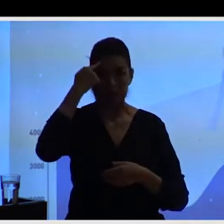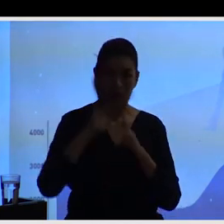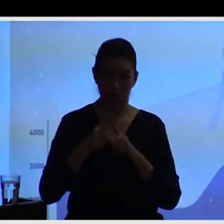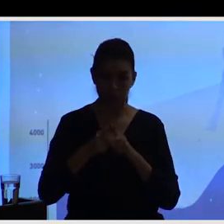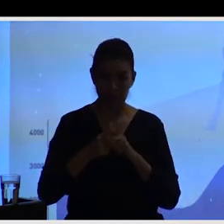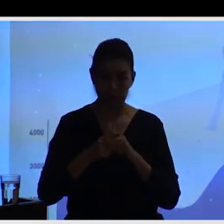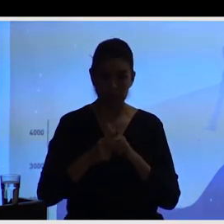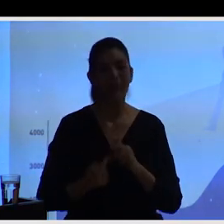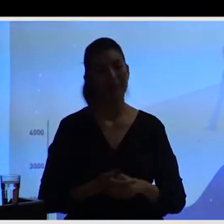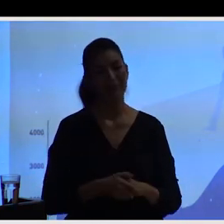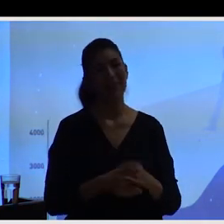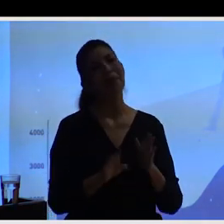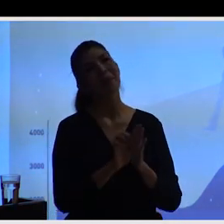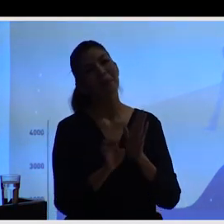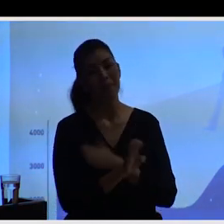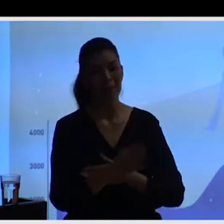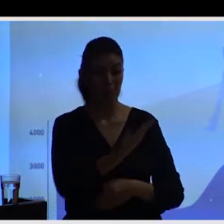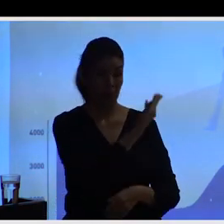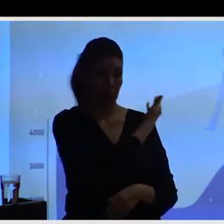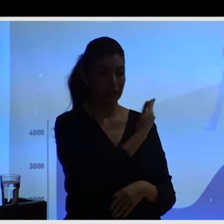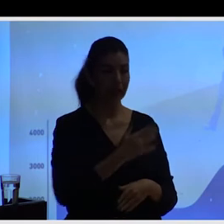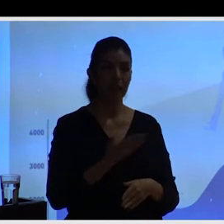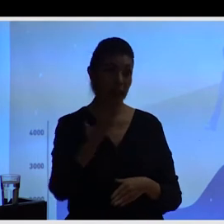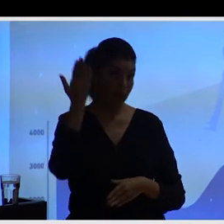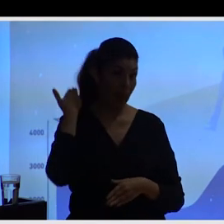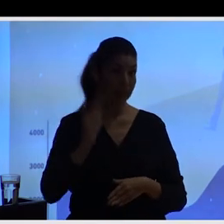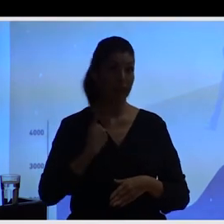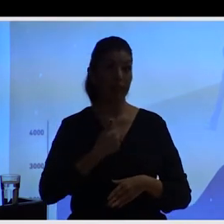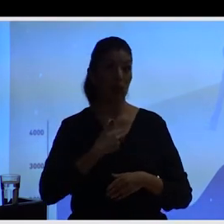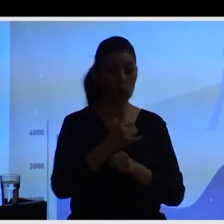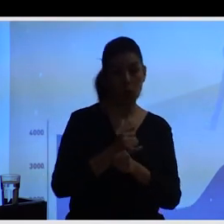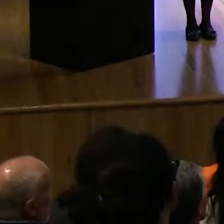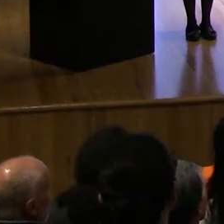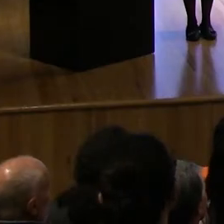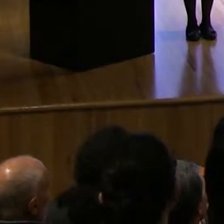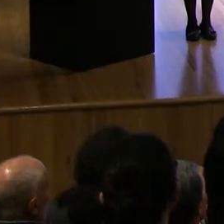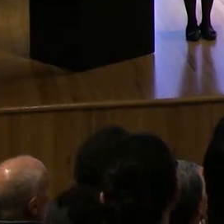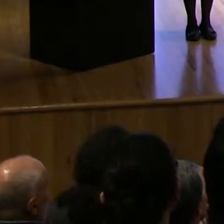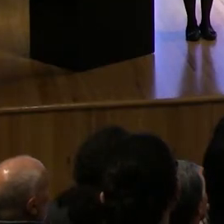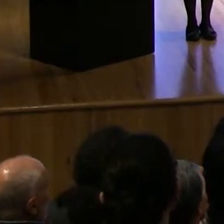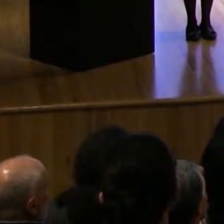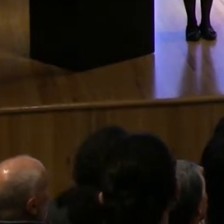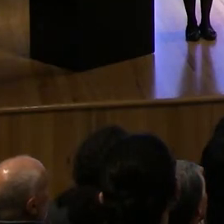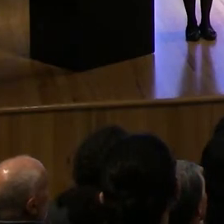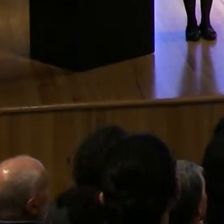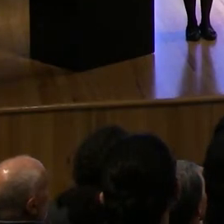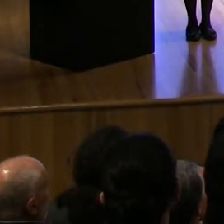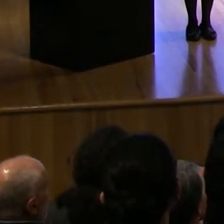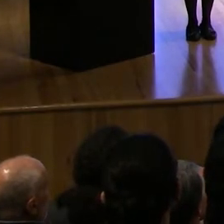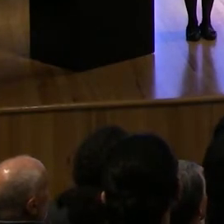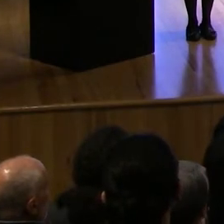estudio sobre los flujos peatonales y de bicicletas en la calle Broadway de Nueva York que ha sido el punto de partida para una gran